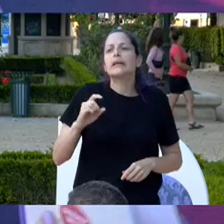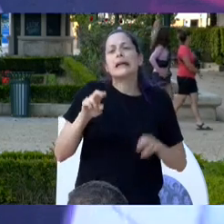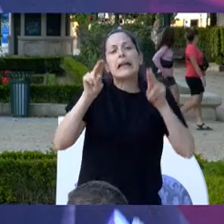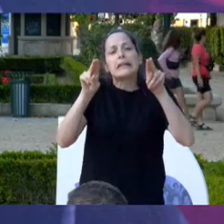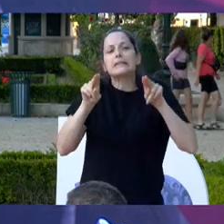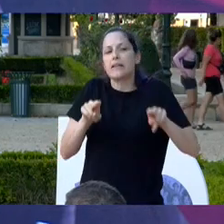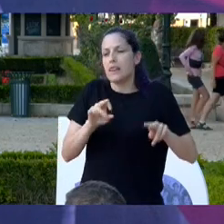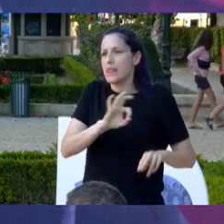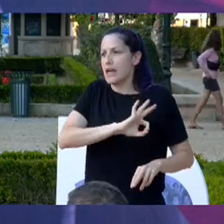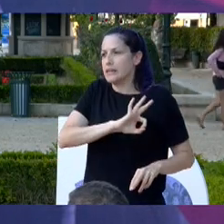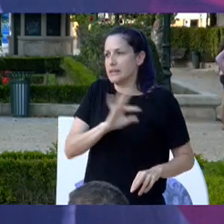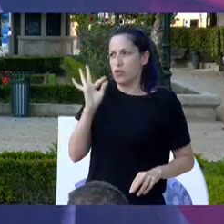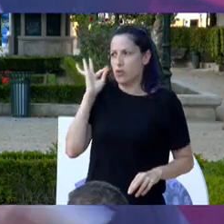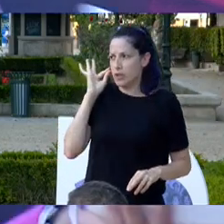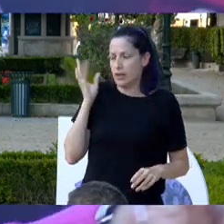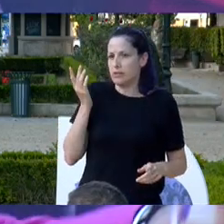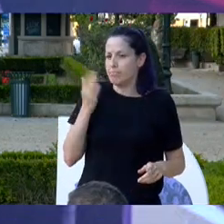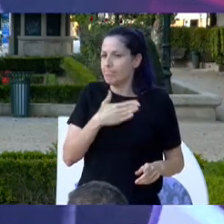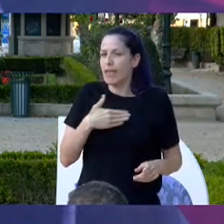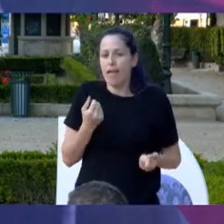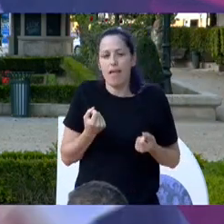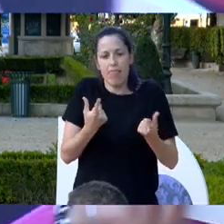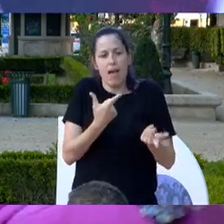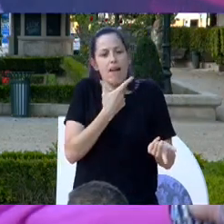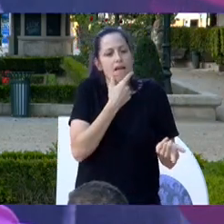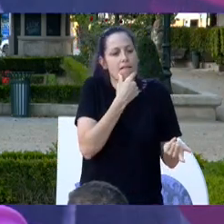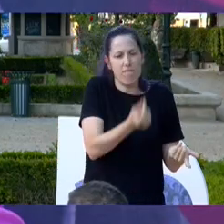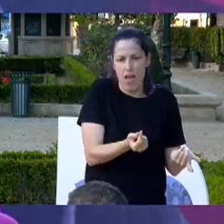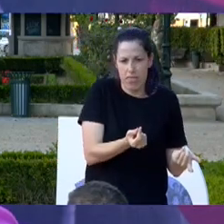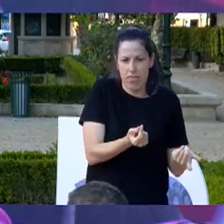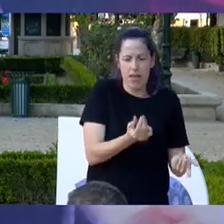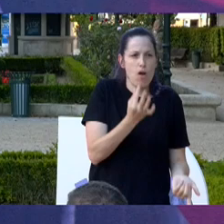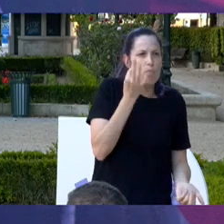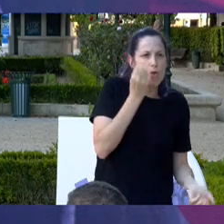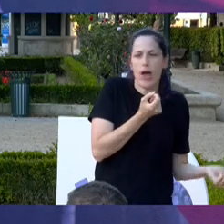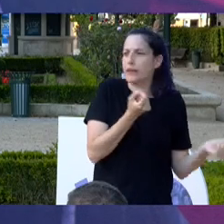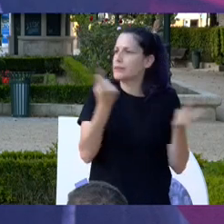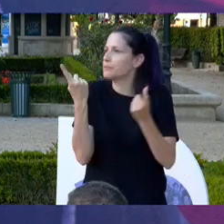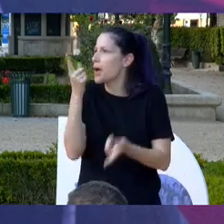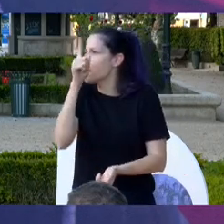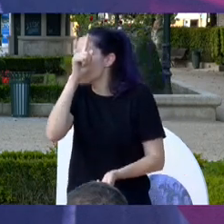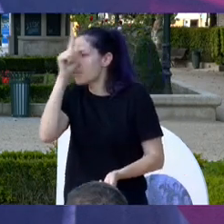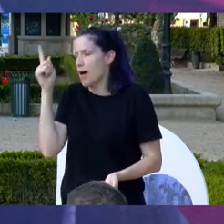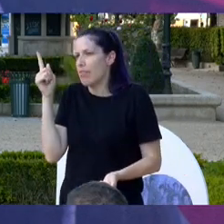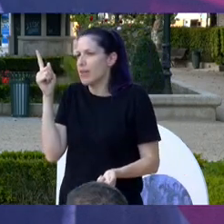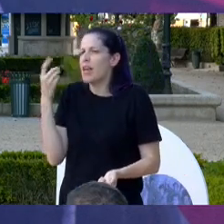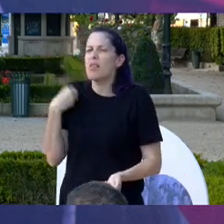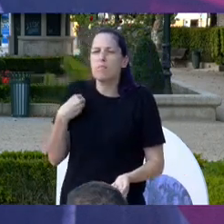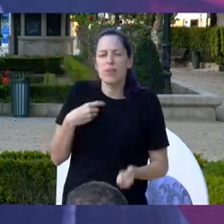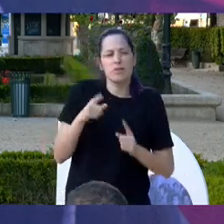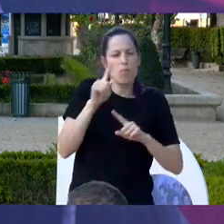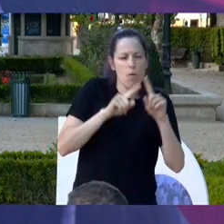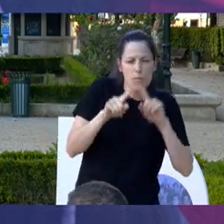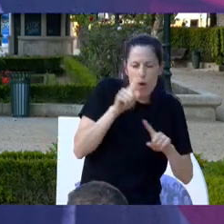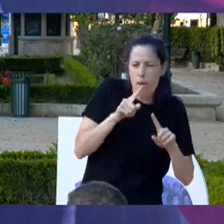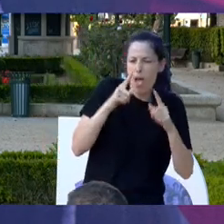quería facilitar un poco, ¿no? Que as rapazas que foran a Madrid non tiveran esa problemática que tivera Ernestina de ir coas monxas ou de